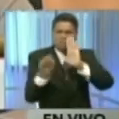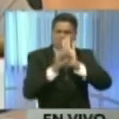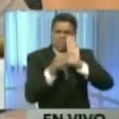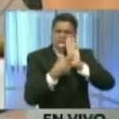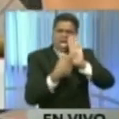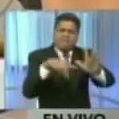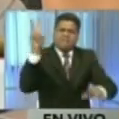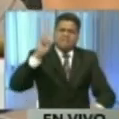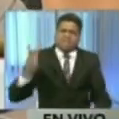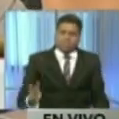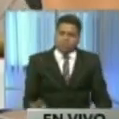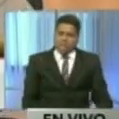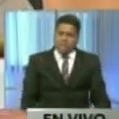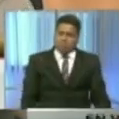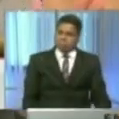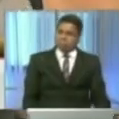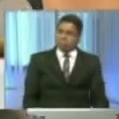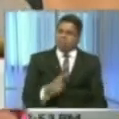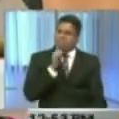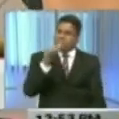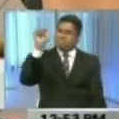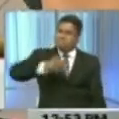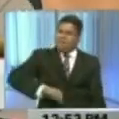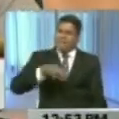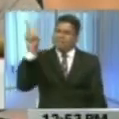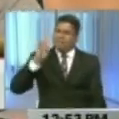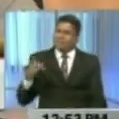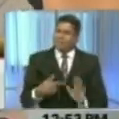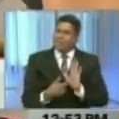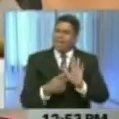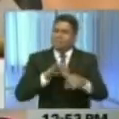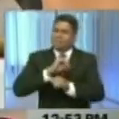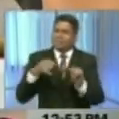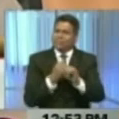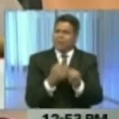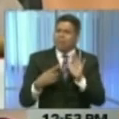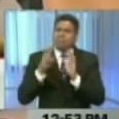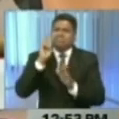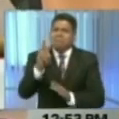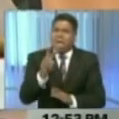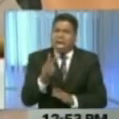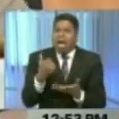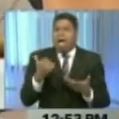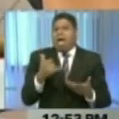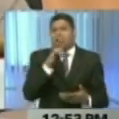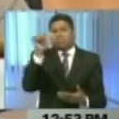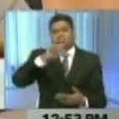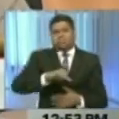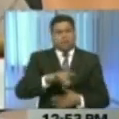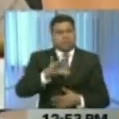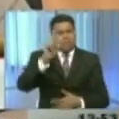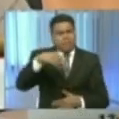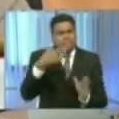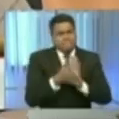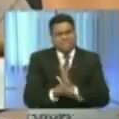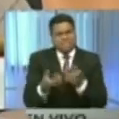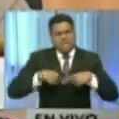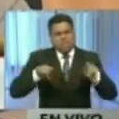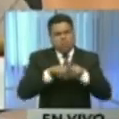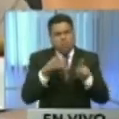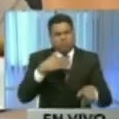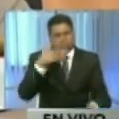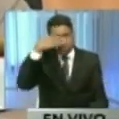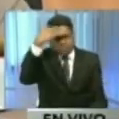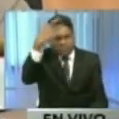un señor inversionista que no sabe nada de Venezuela, que está perdido, digamos, por ejemplo, en el Medio Oriente, se somete